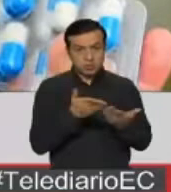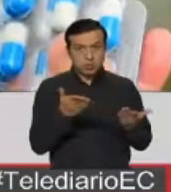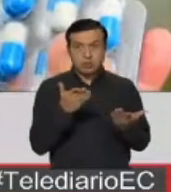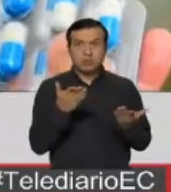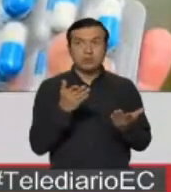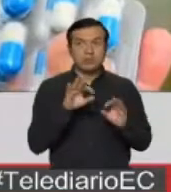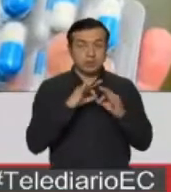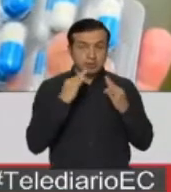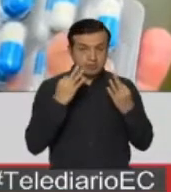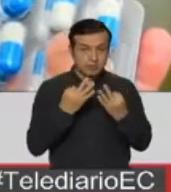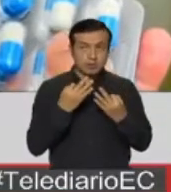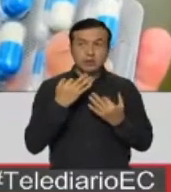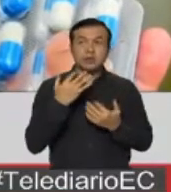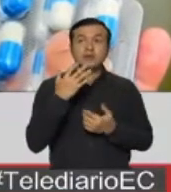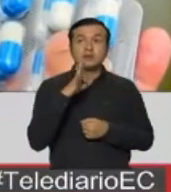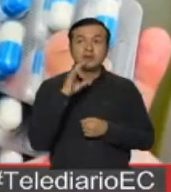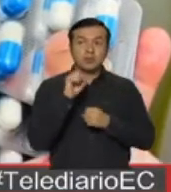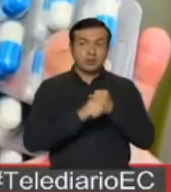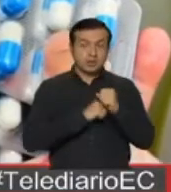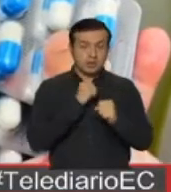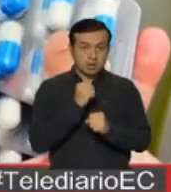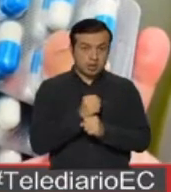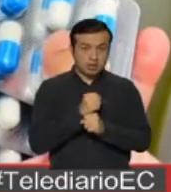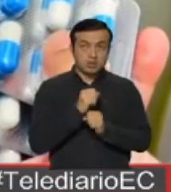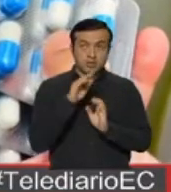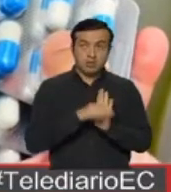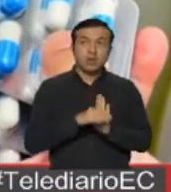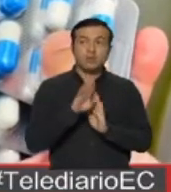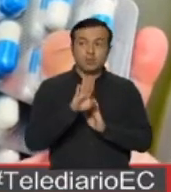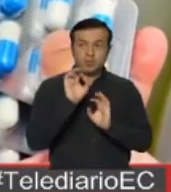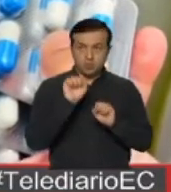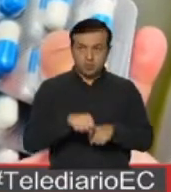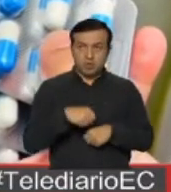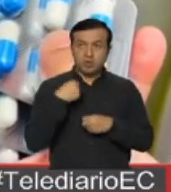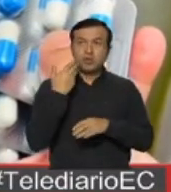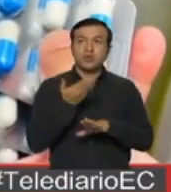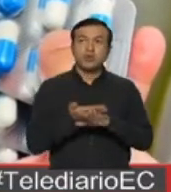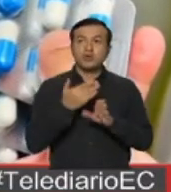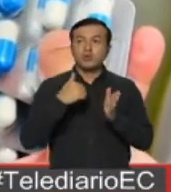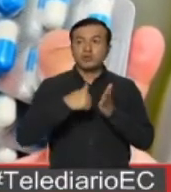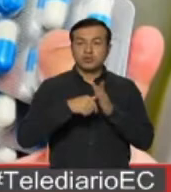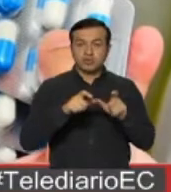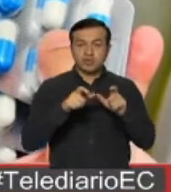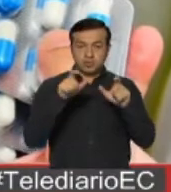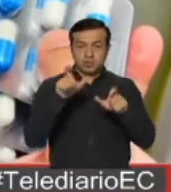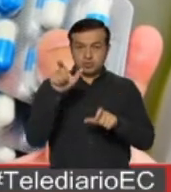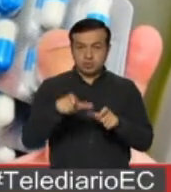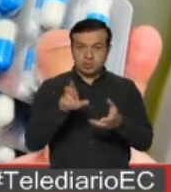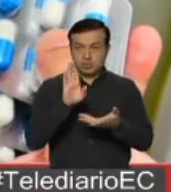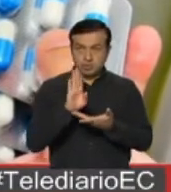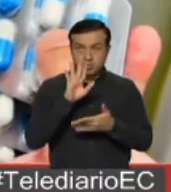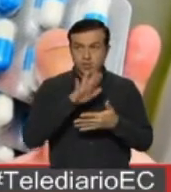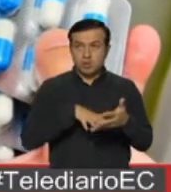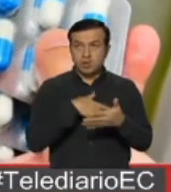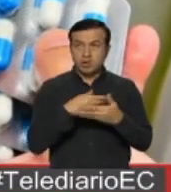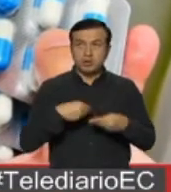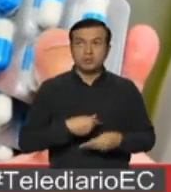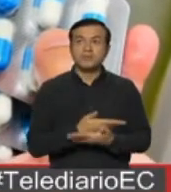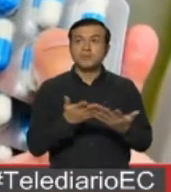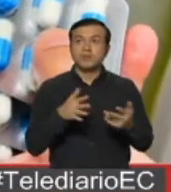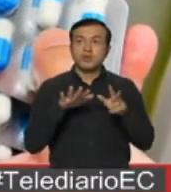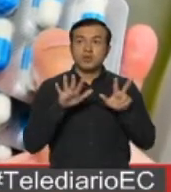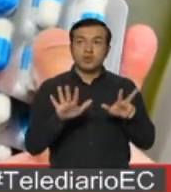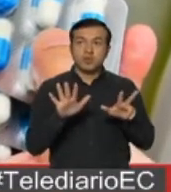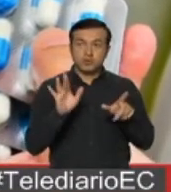Los familiares menores de 50 años podrán retirar la medicación presentando la cédula del afiliado. El horario de despacho es de